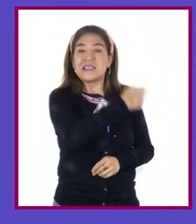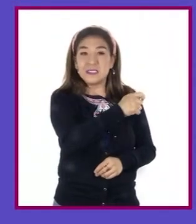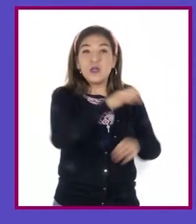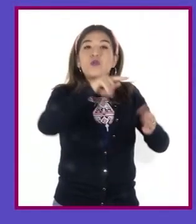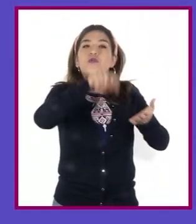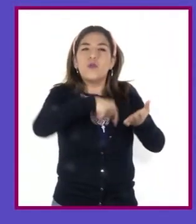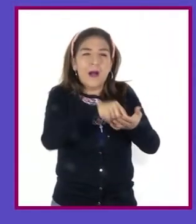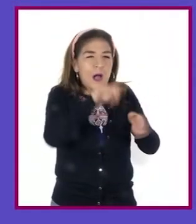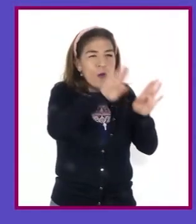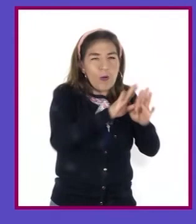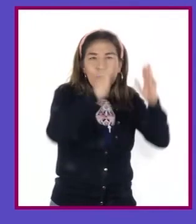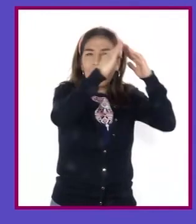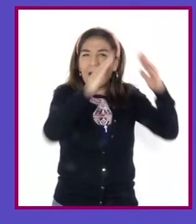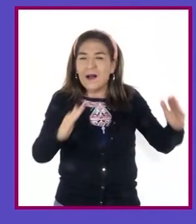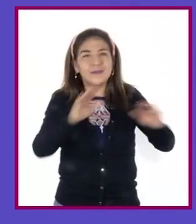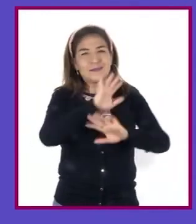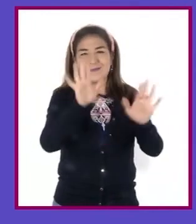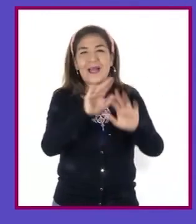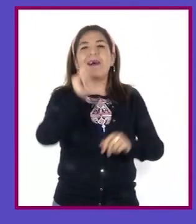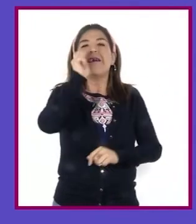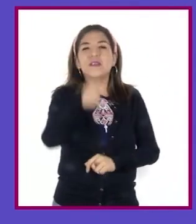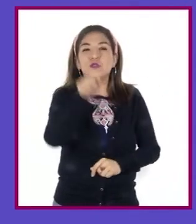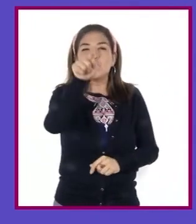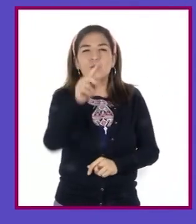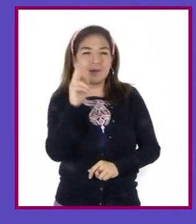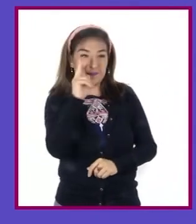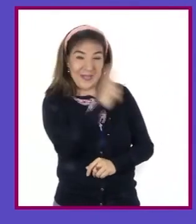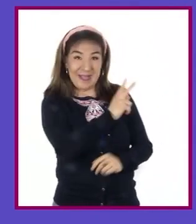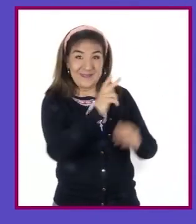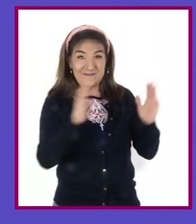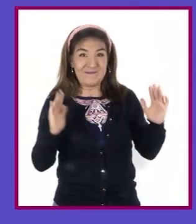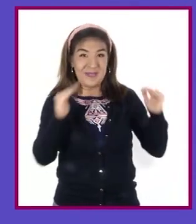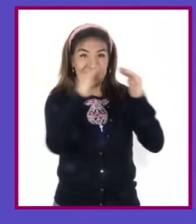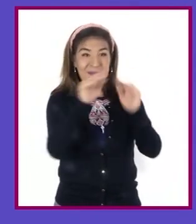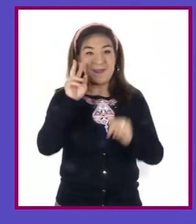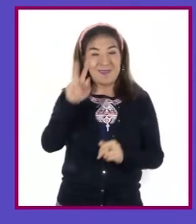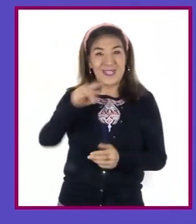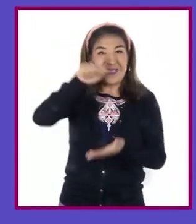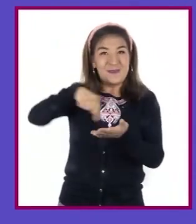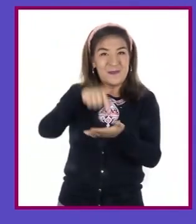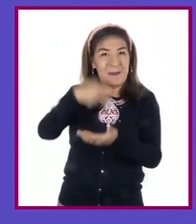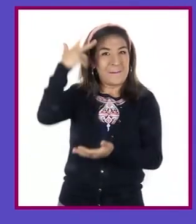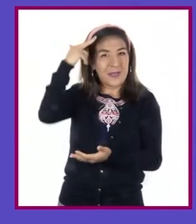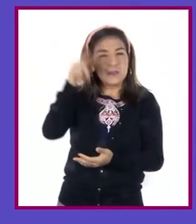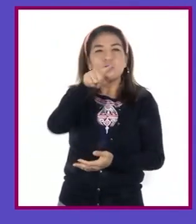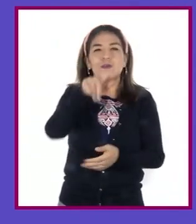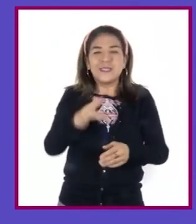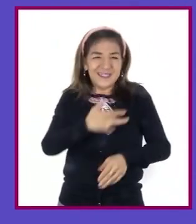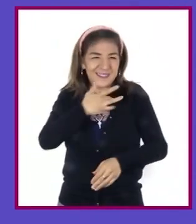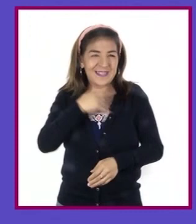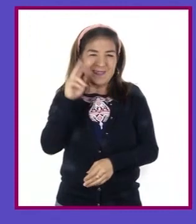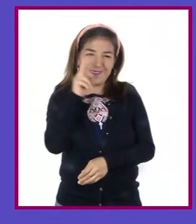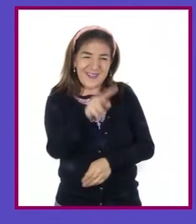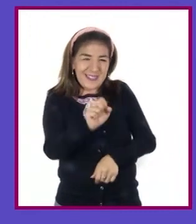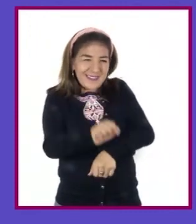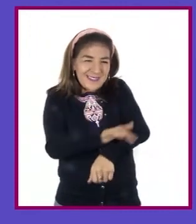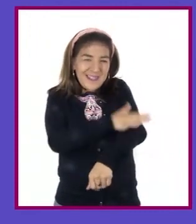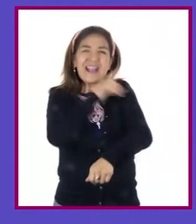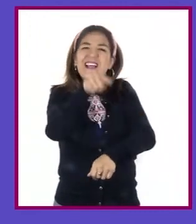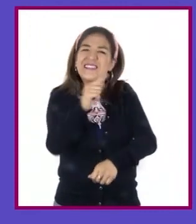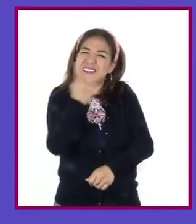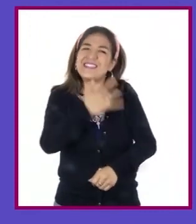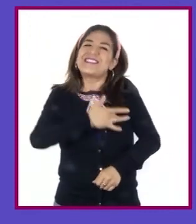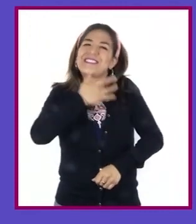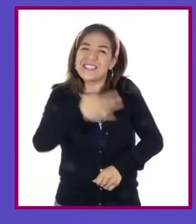el espacio, sino describir los sentimientos, el ambiente y la sensación que generan ustedes. Cuando